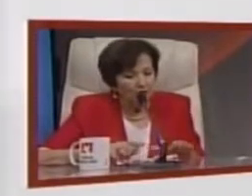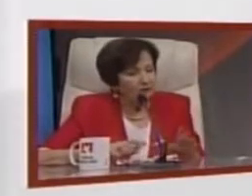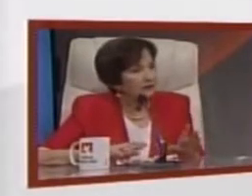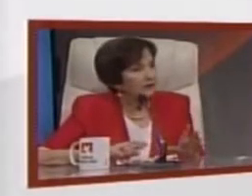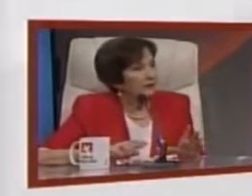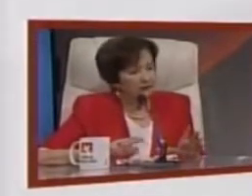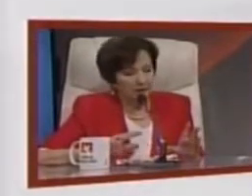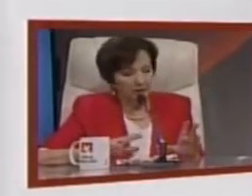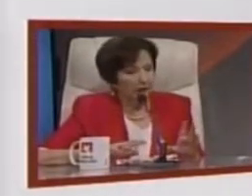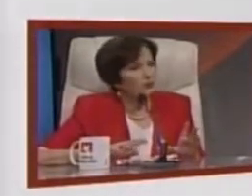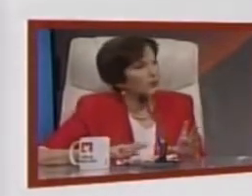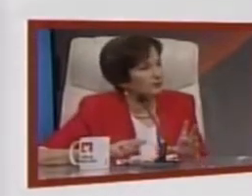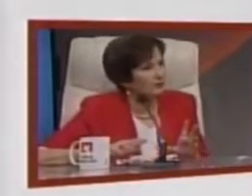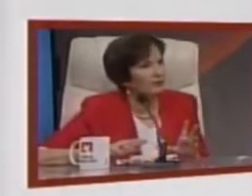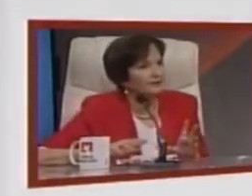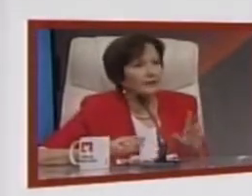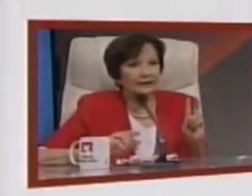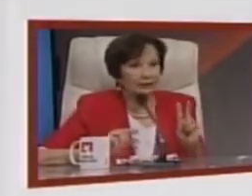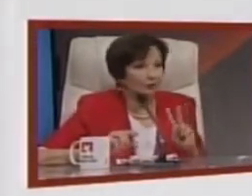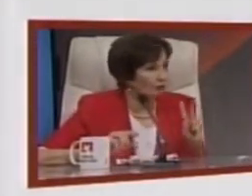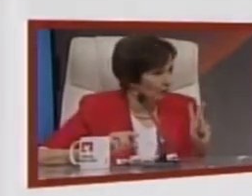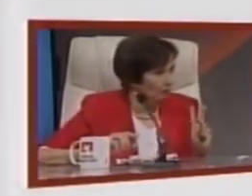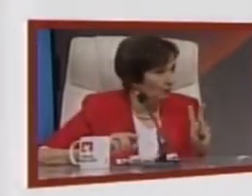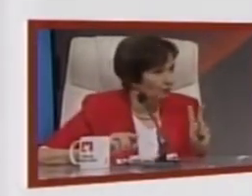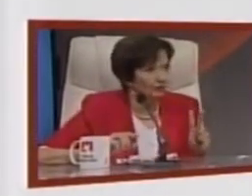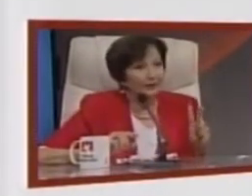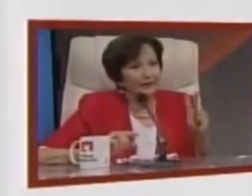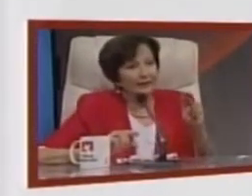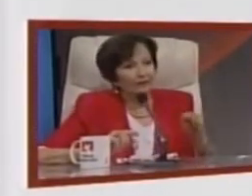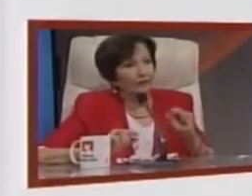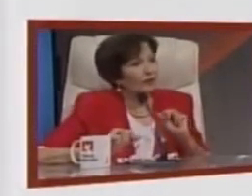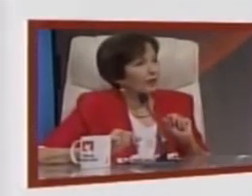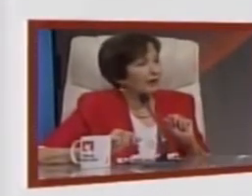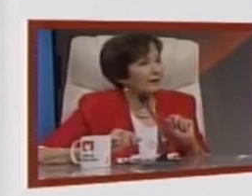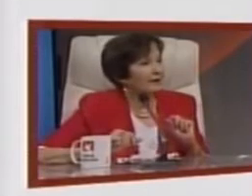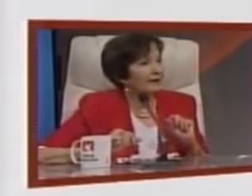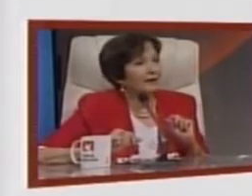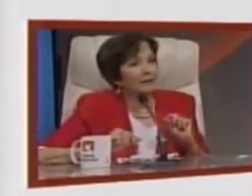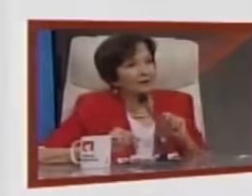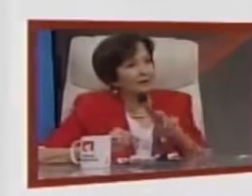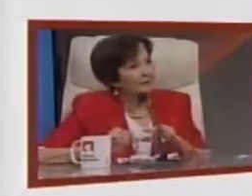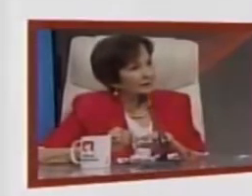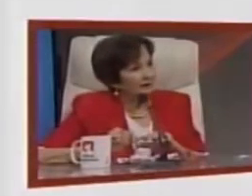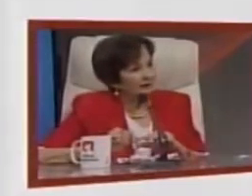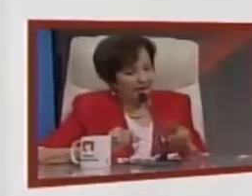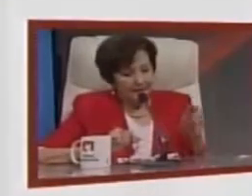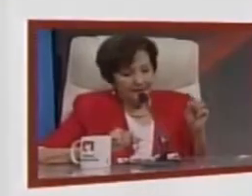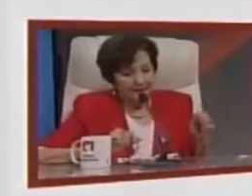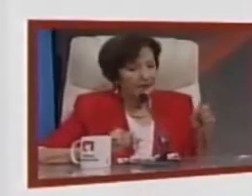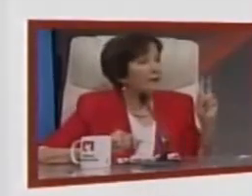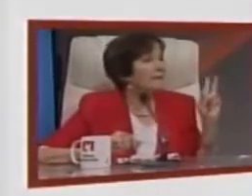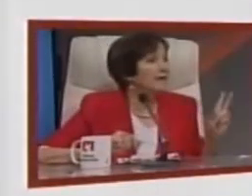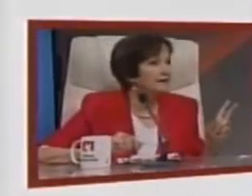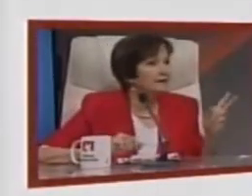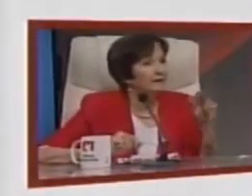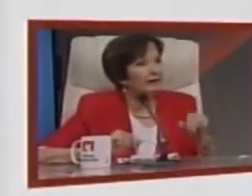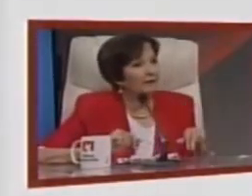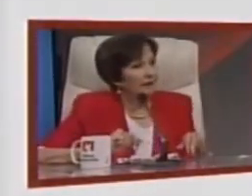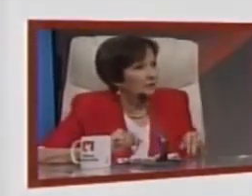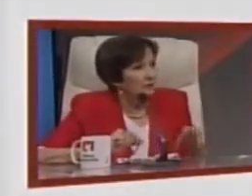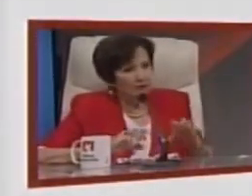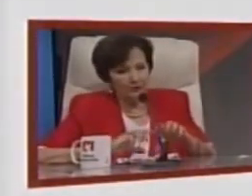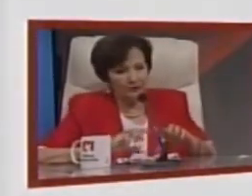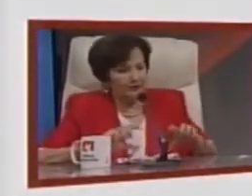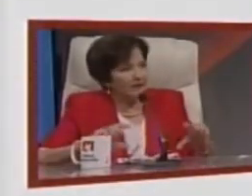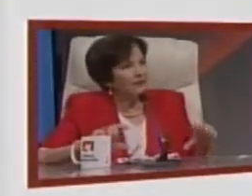11 millones, que no son pocos, fueron a parar a Marine Le Pen y 20 a